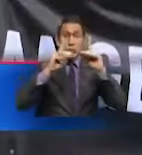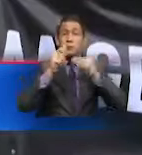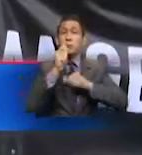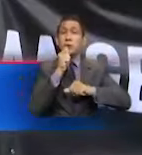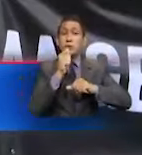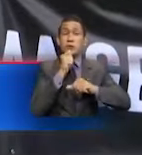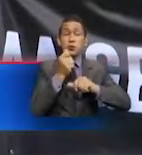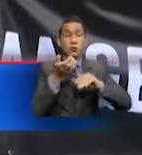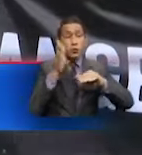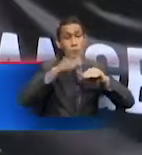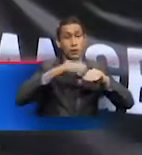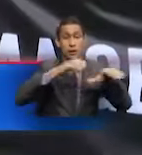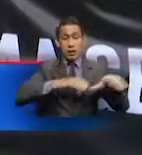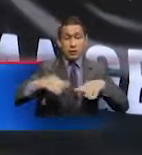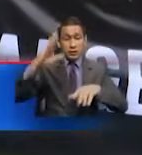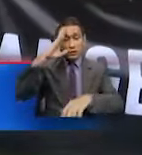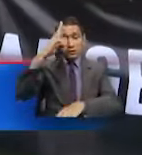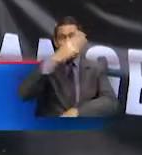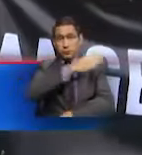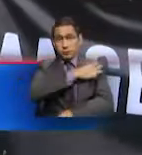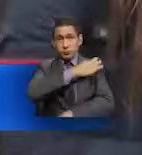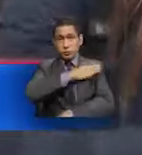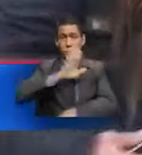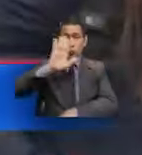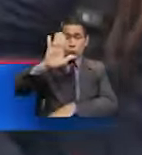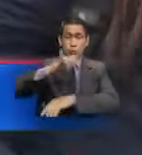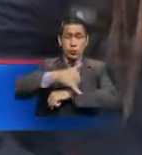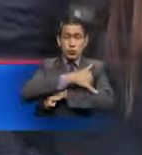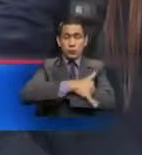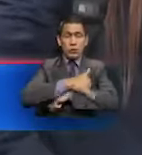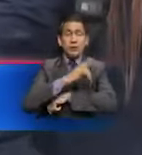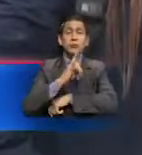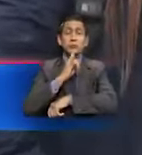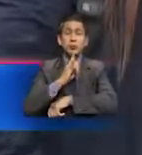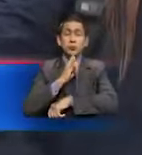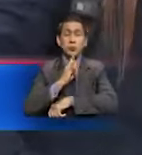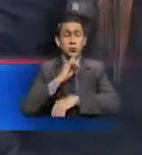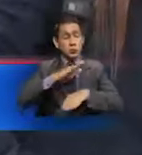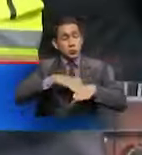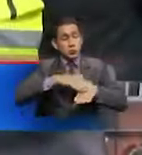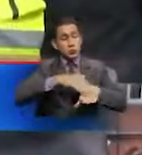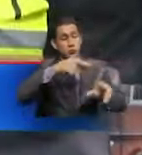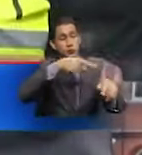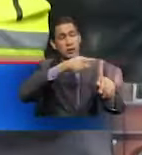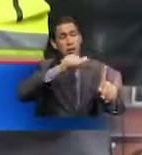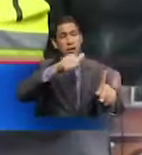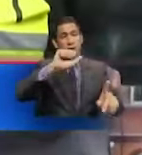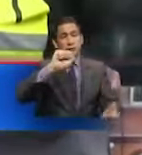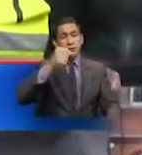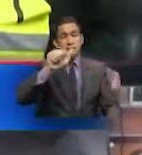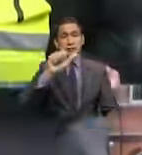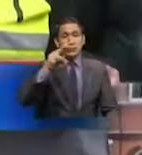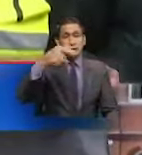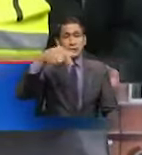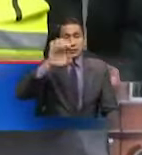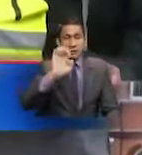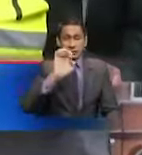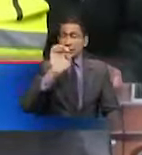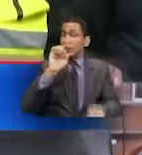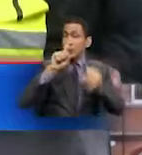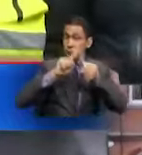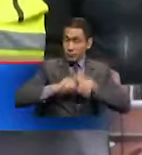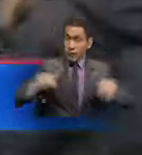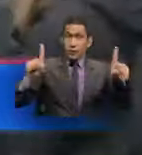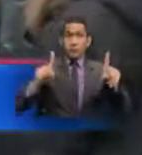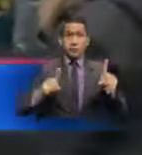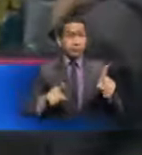las actividades militares y diplomáticas del país norteamericano, en particular en Irak y Afganistán. En caso de ser extraditado,